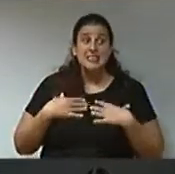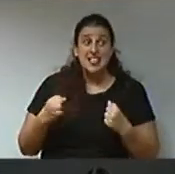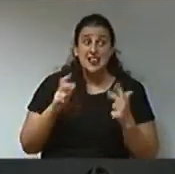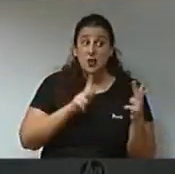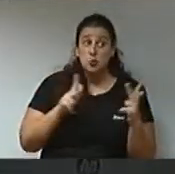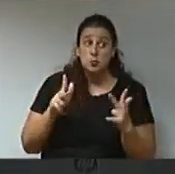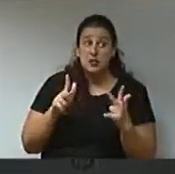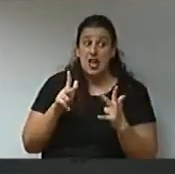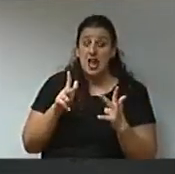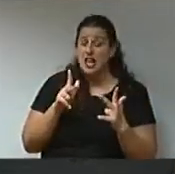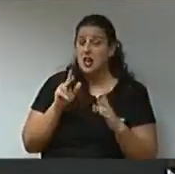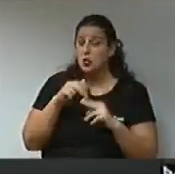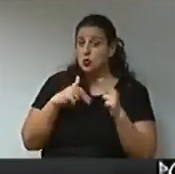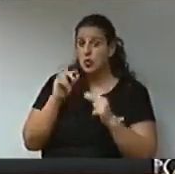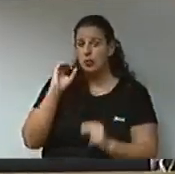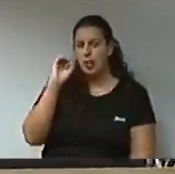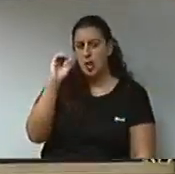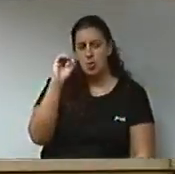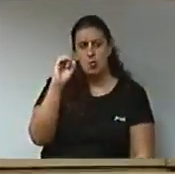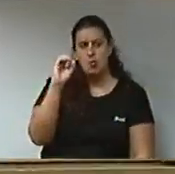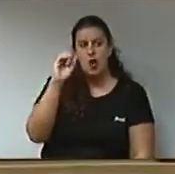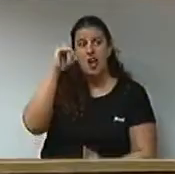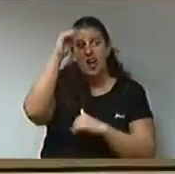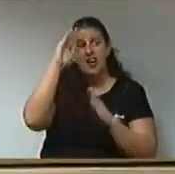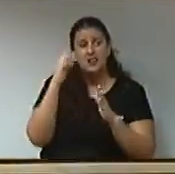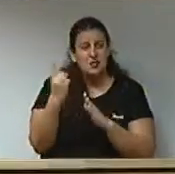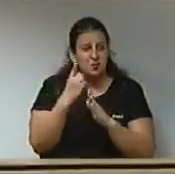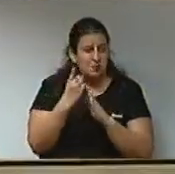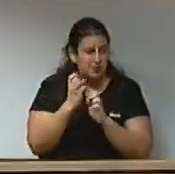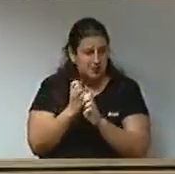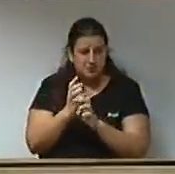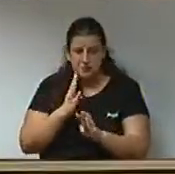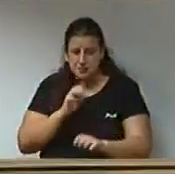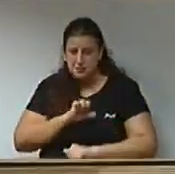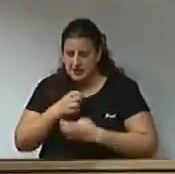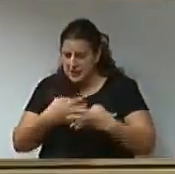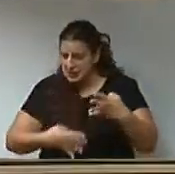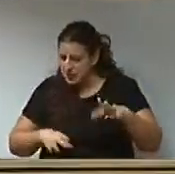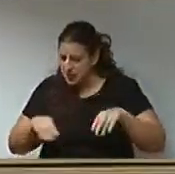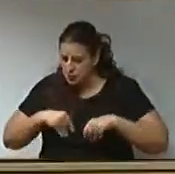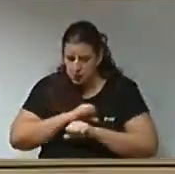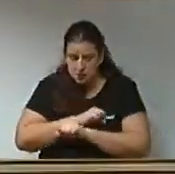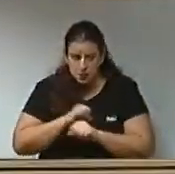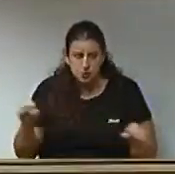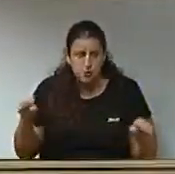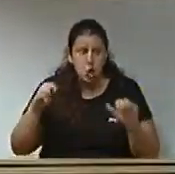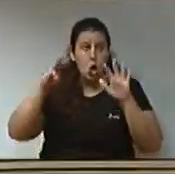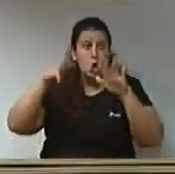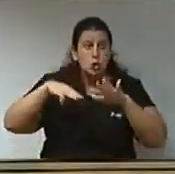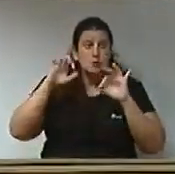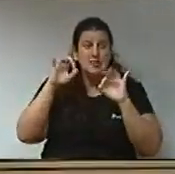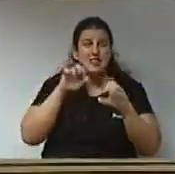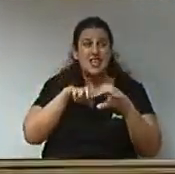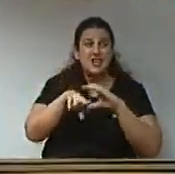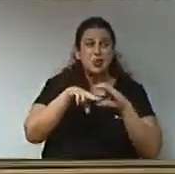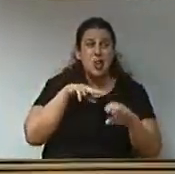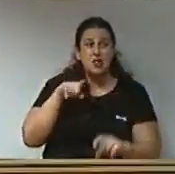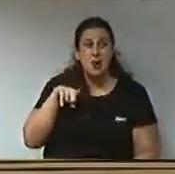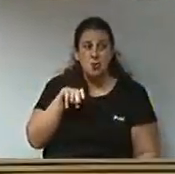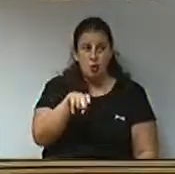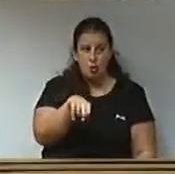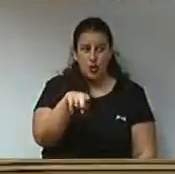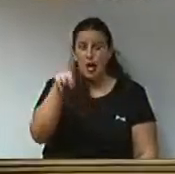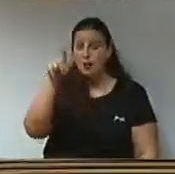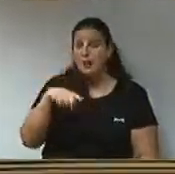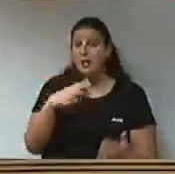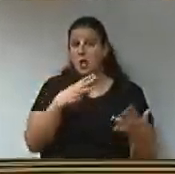hospital. La atención primaria desbordada, la lista de espera inasumible, 8 meses para una resonancia oncológica y